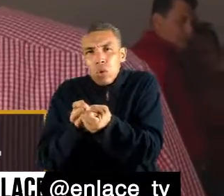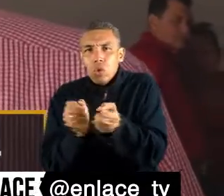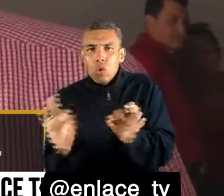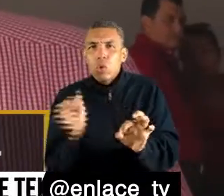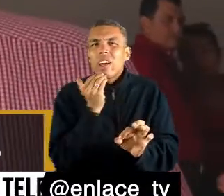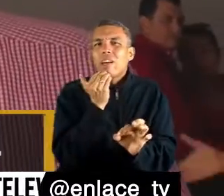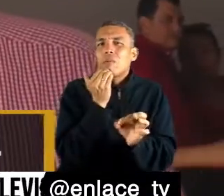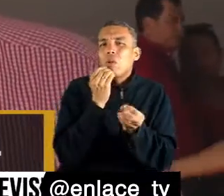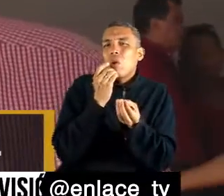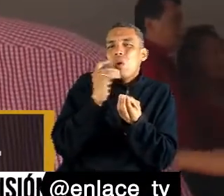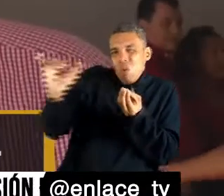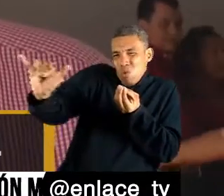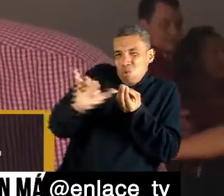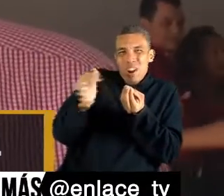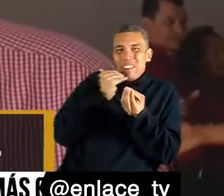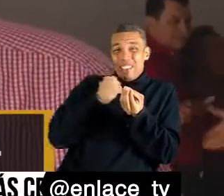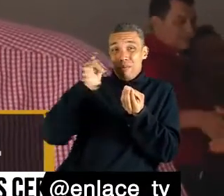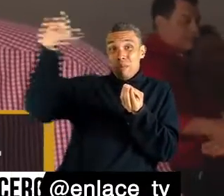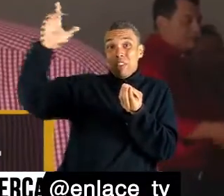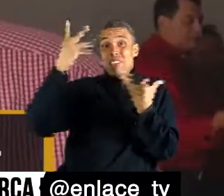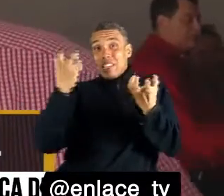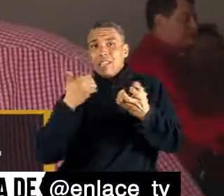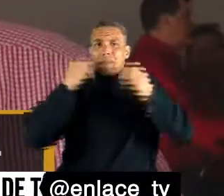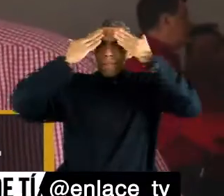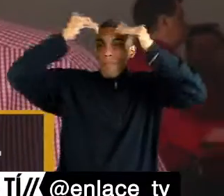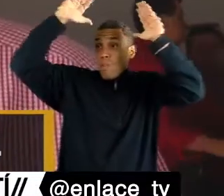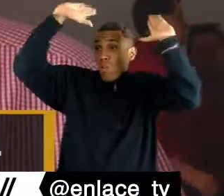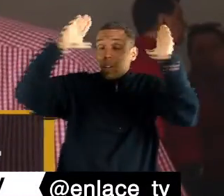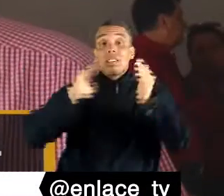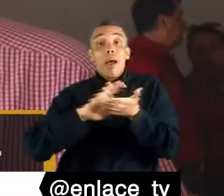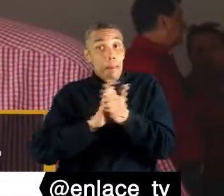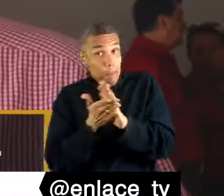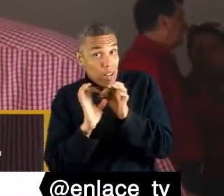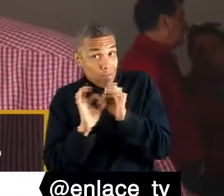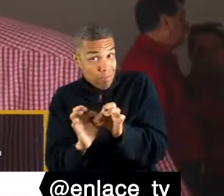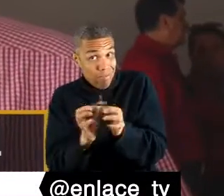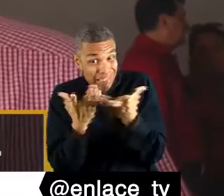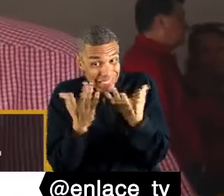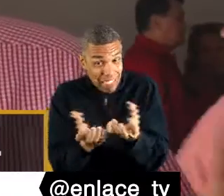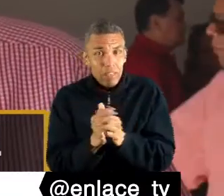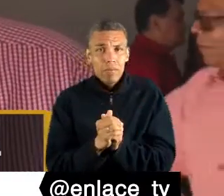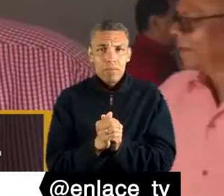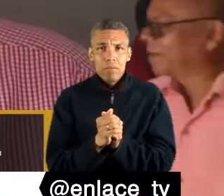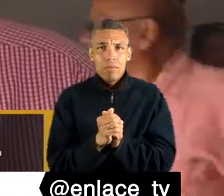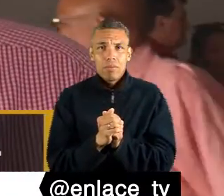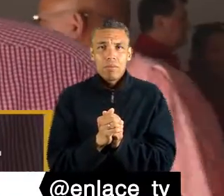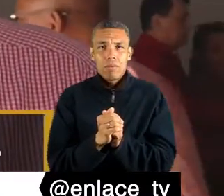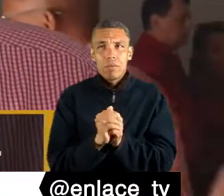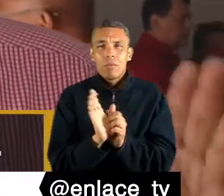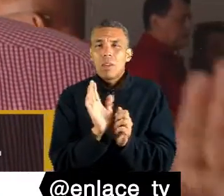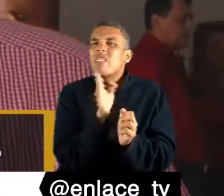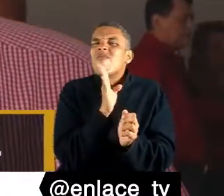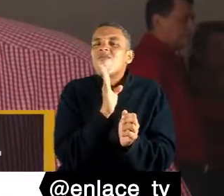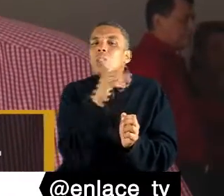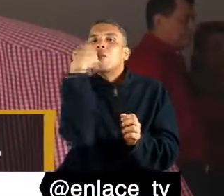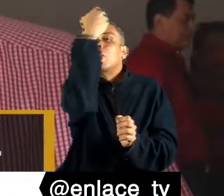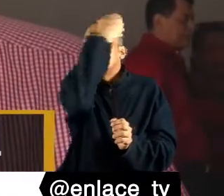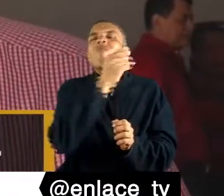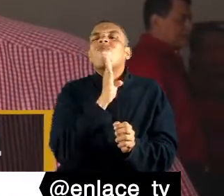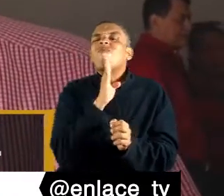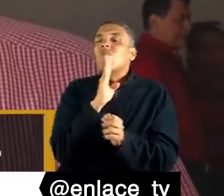demócrata, que quiera la paz para los colombianos. La decisión de los nombres es del presidente